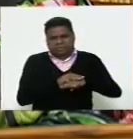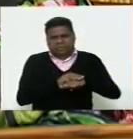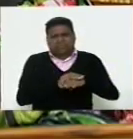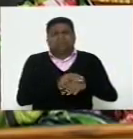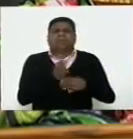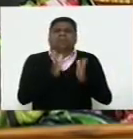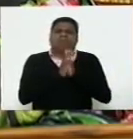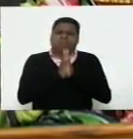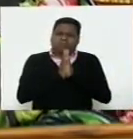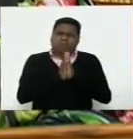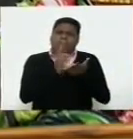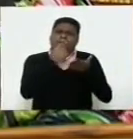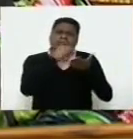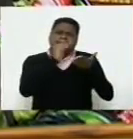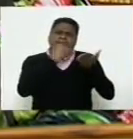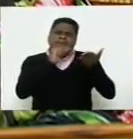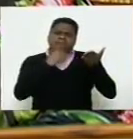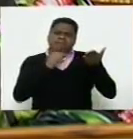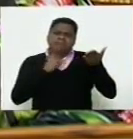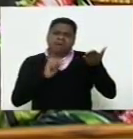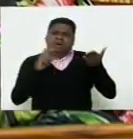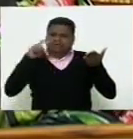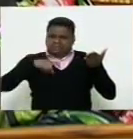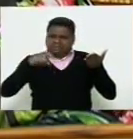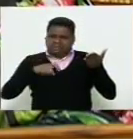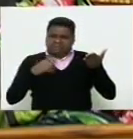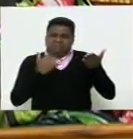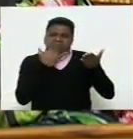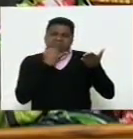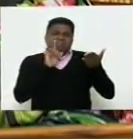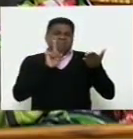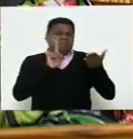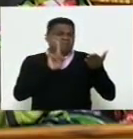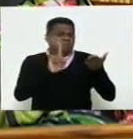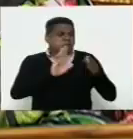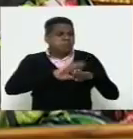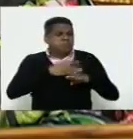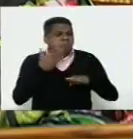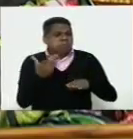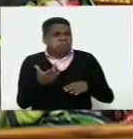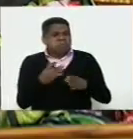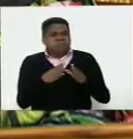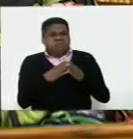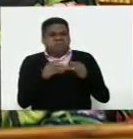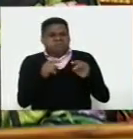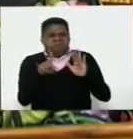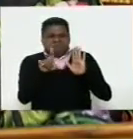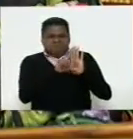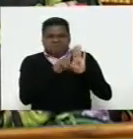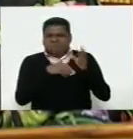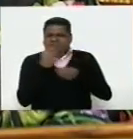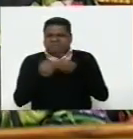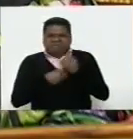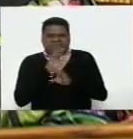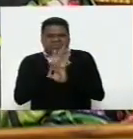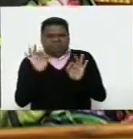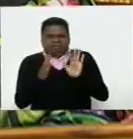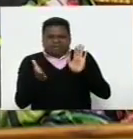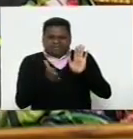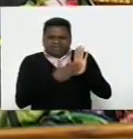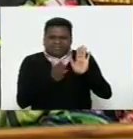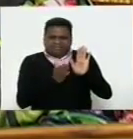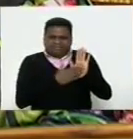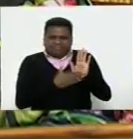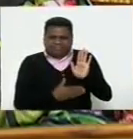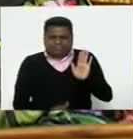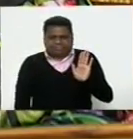y sanciones a que hubiere lugar por el incumplimiento de las disposiciones contenidas en el presente